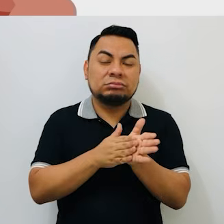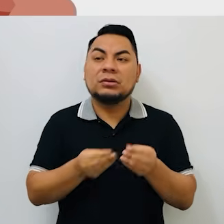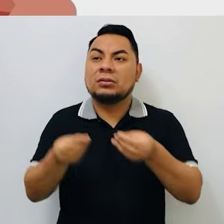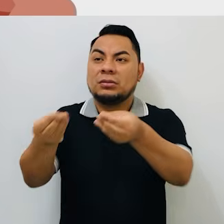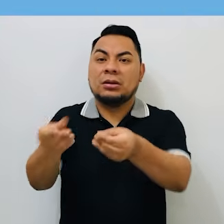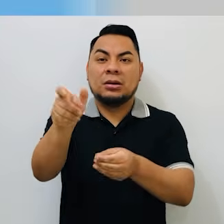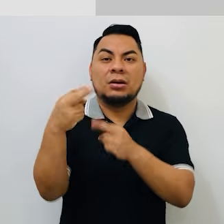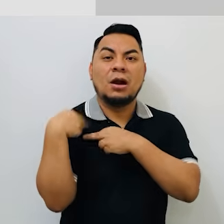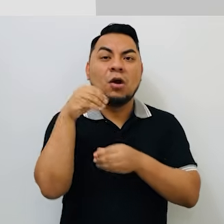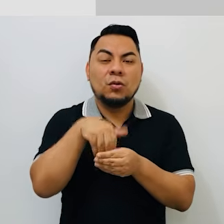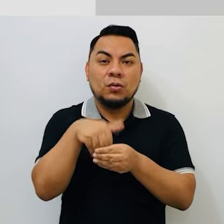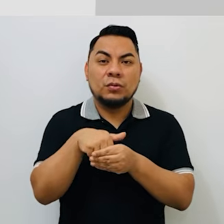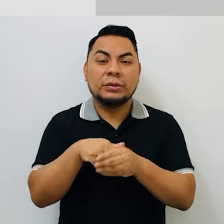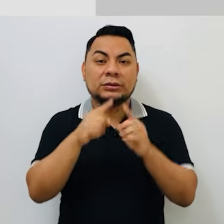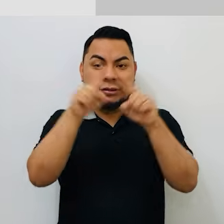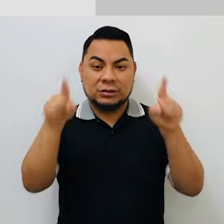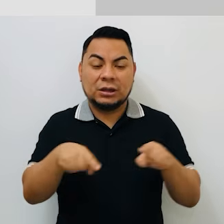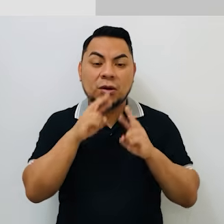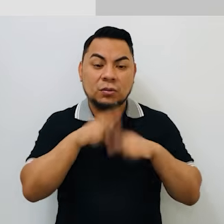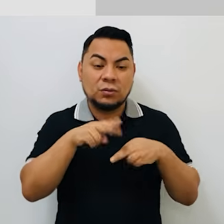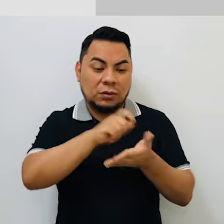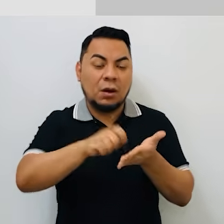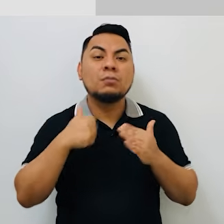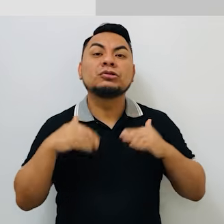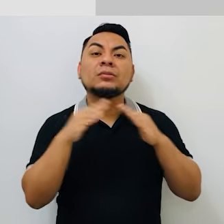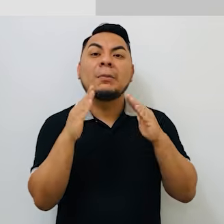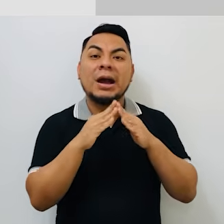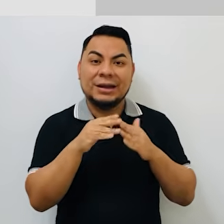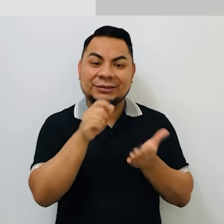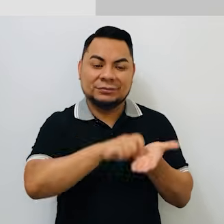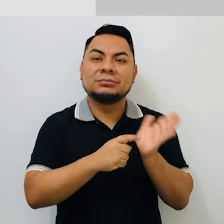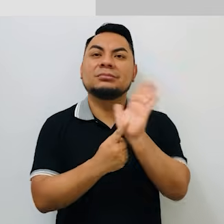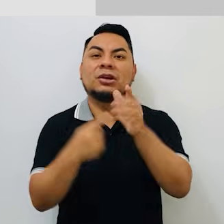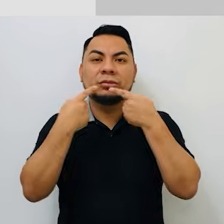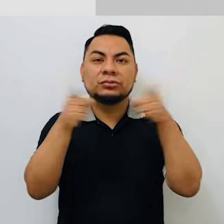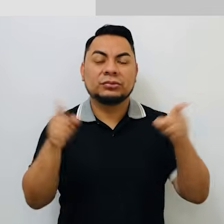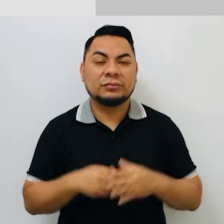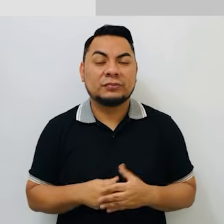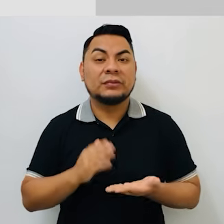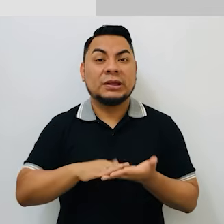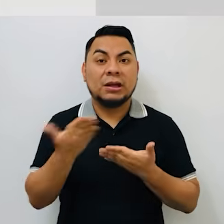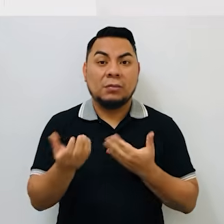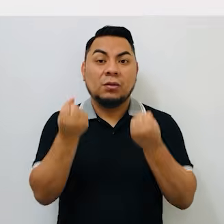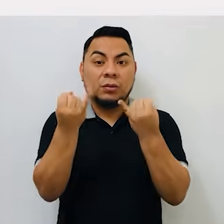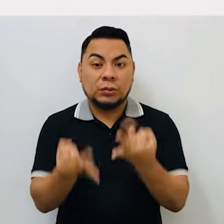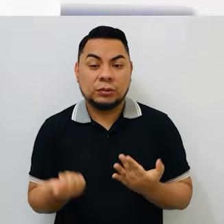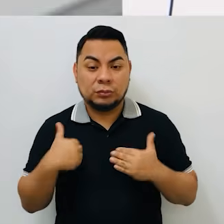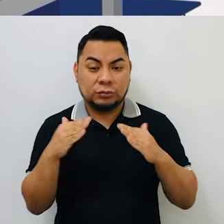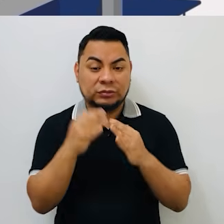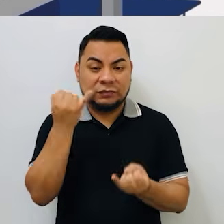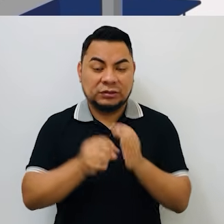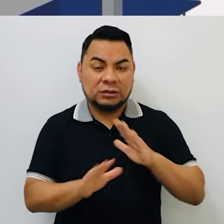al personal de la OMPE. Se llena el cartel de resultados de la elección municipal y se lo publica. Después del